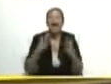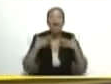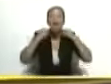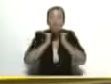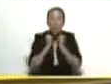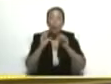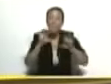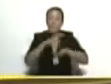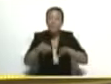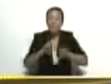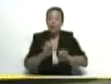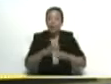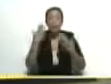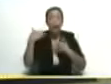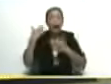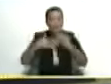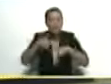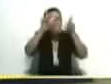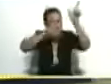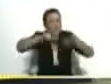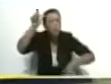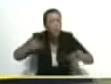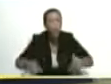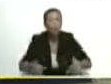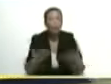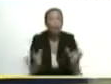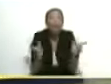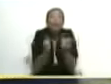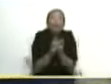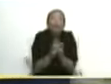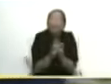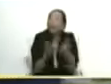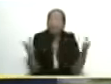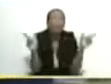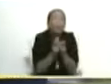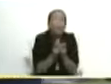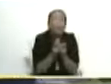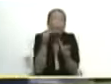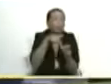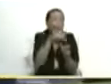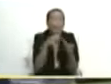Isturiz, claro que hubo gente maravillosa, pero siempre fueron minorías.